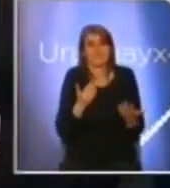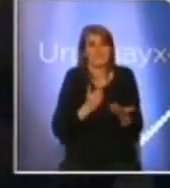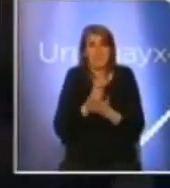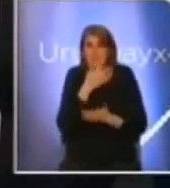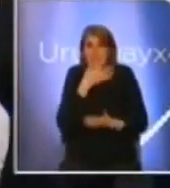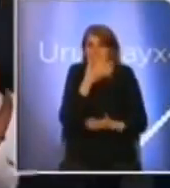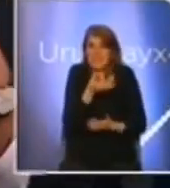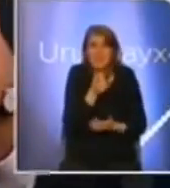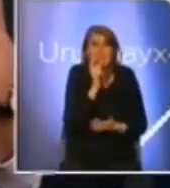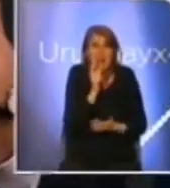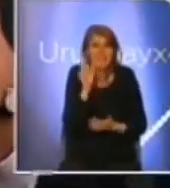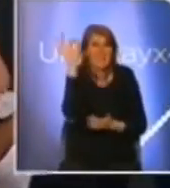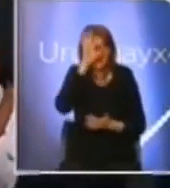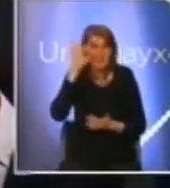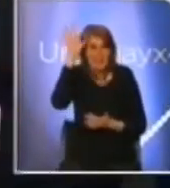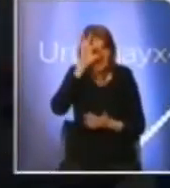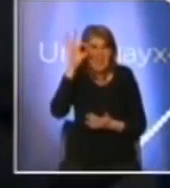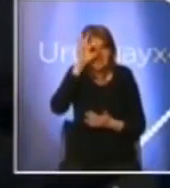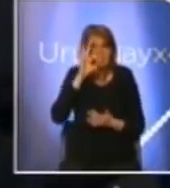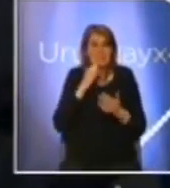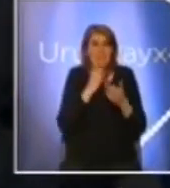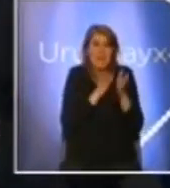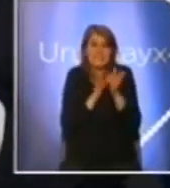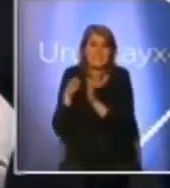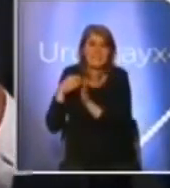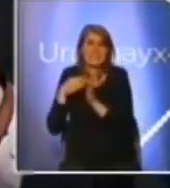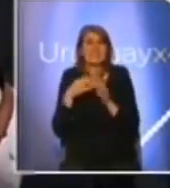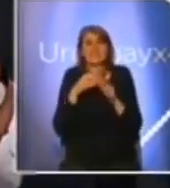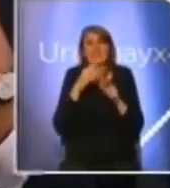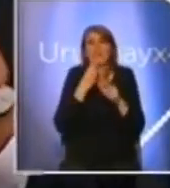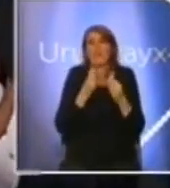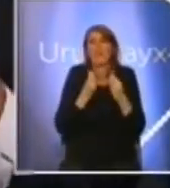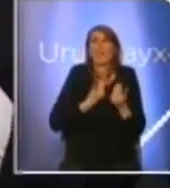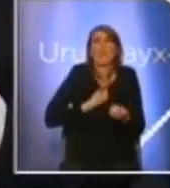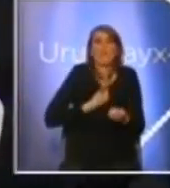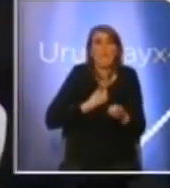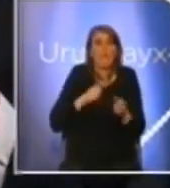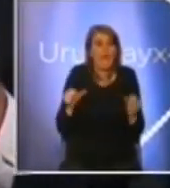siempre del inglés, pero que es bastante útil, que es el apalancamiento. Es decir, cómo podemos